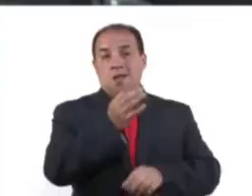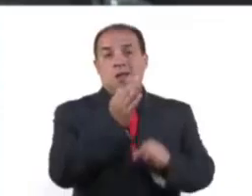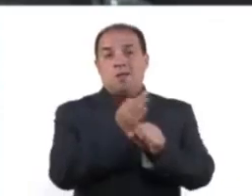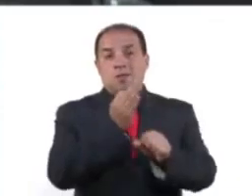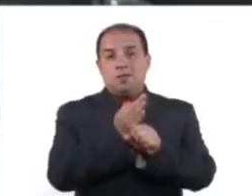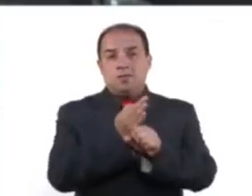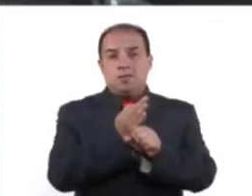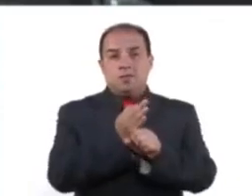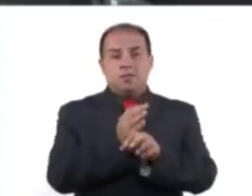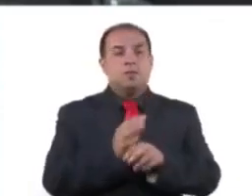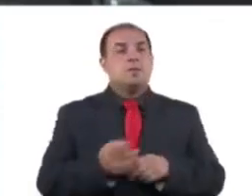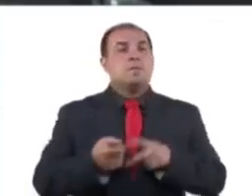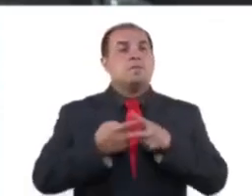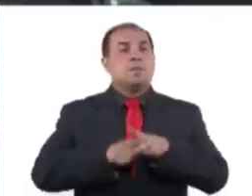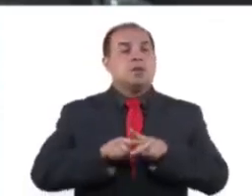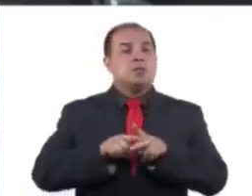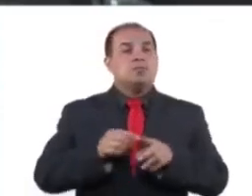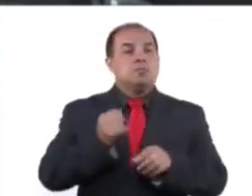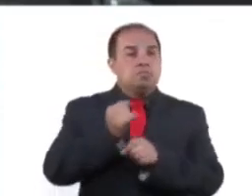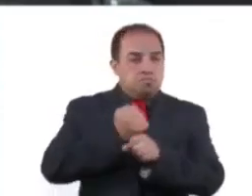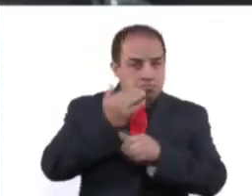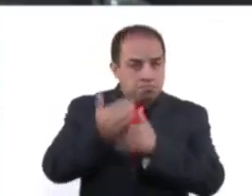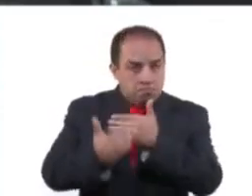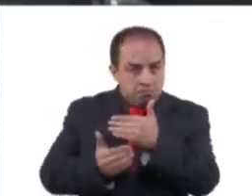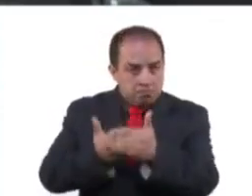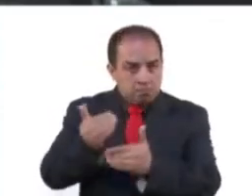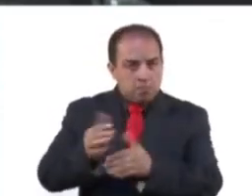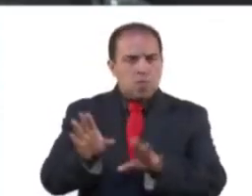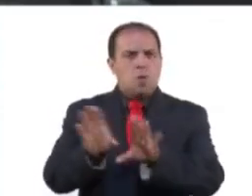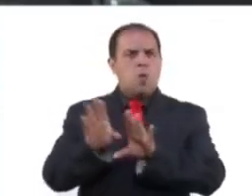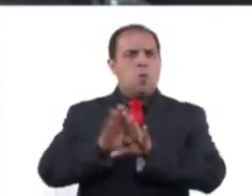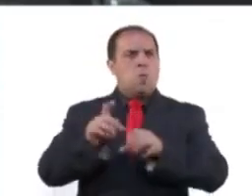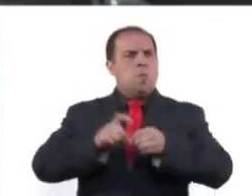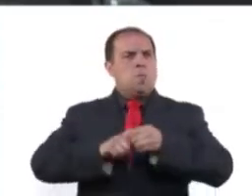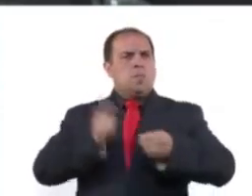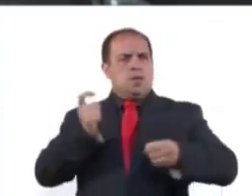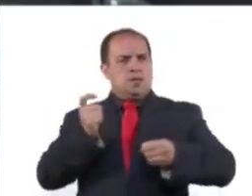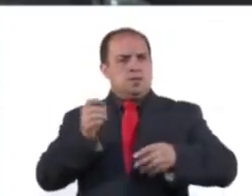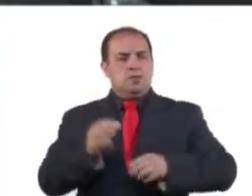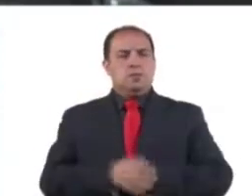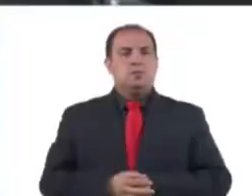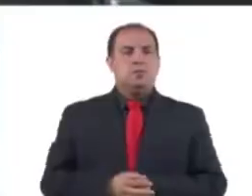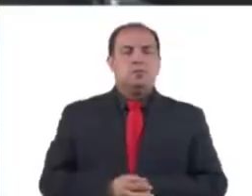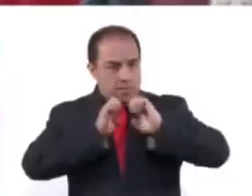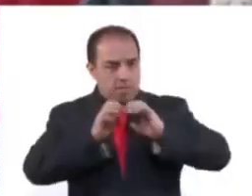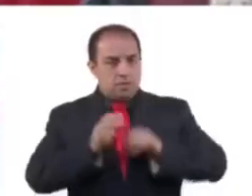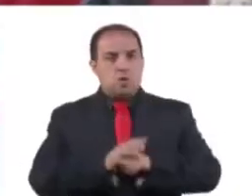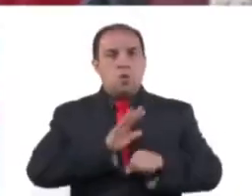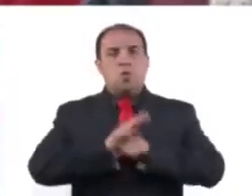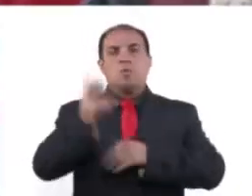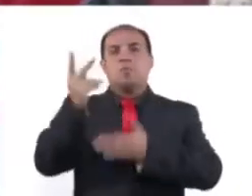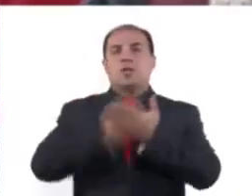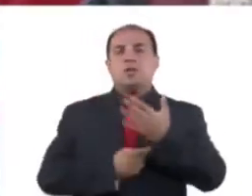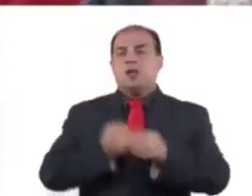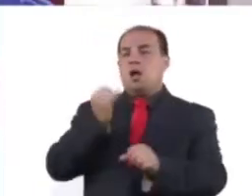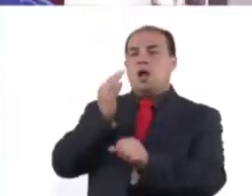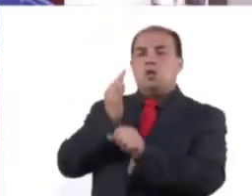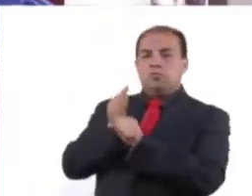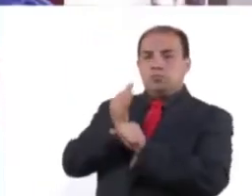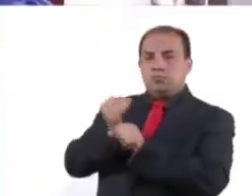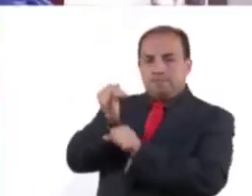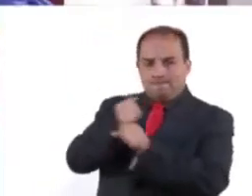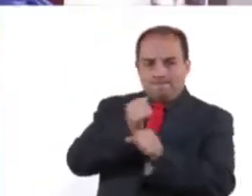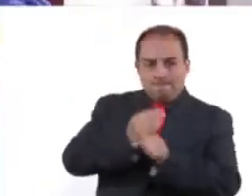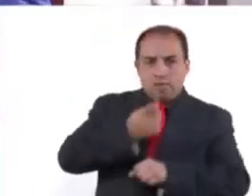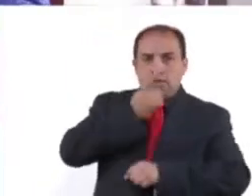ahorita en proceso de investigación, cómo se pudo desprender ese cable. Está en investigación y lo